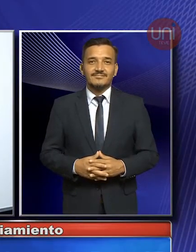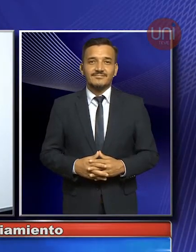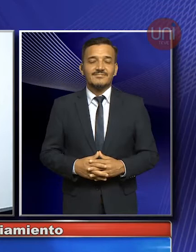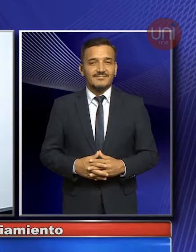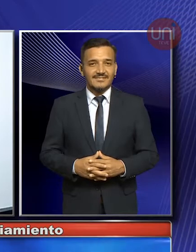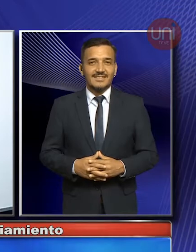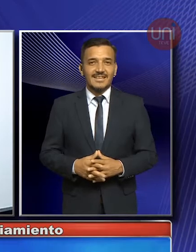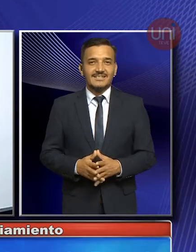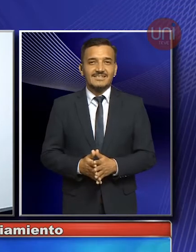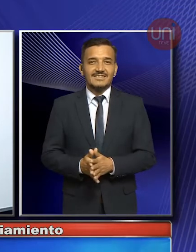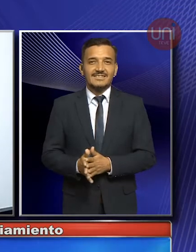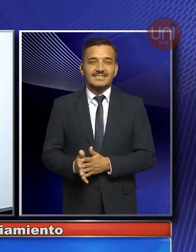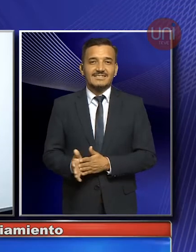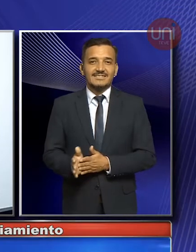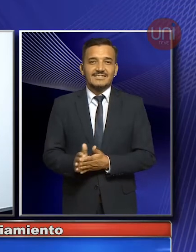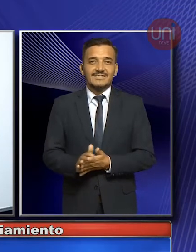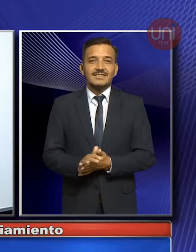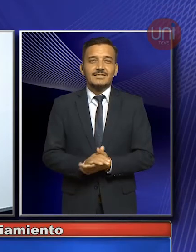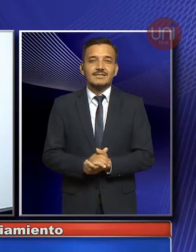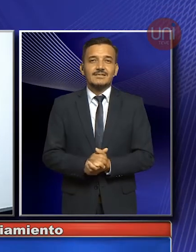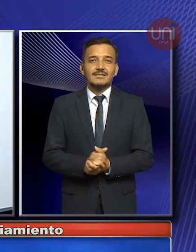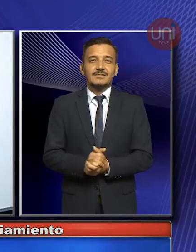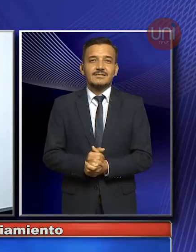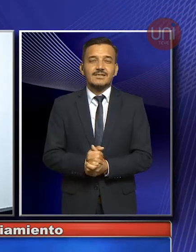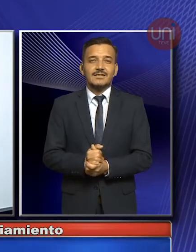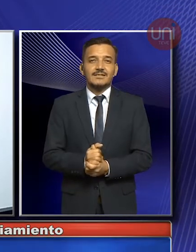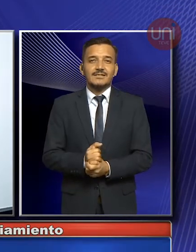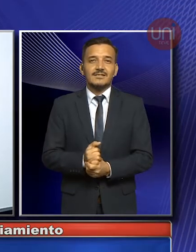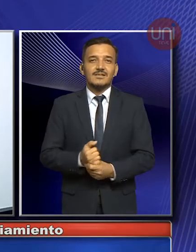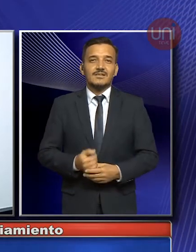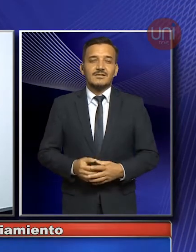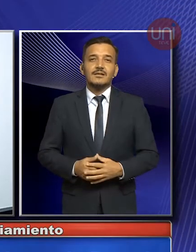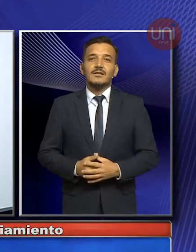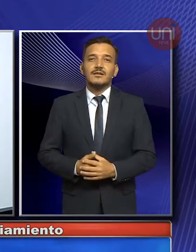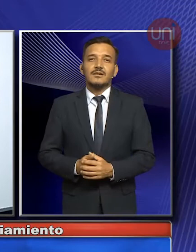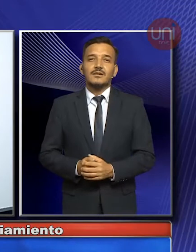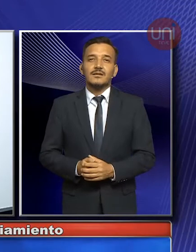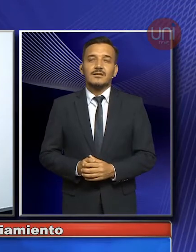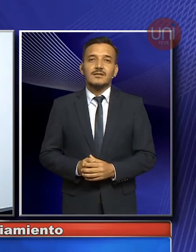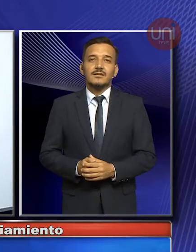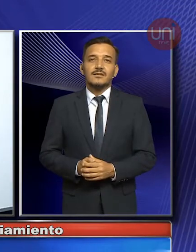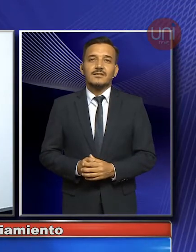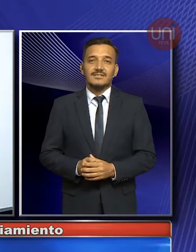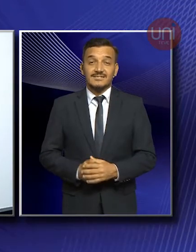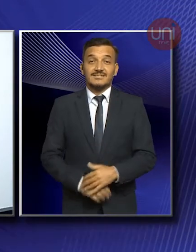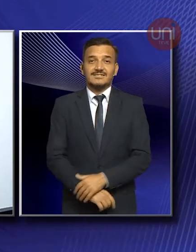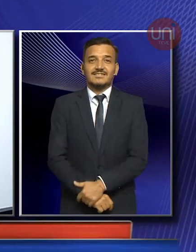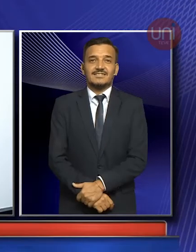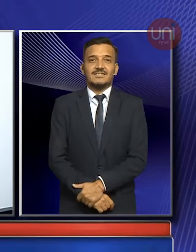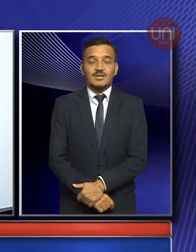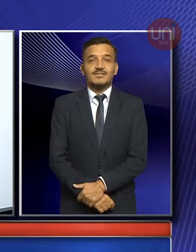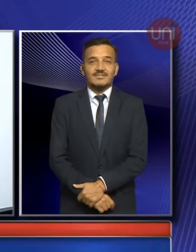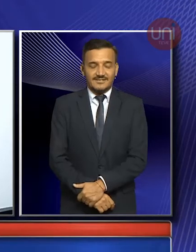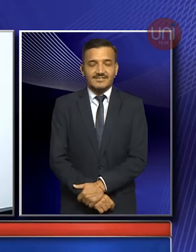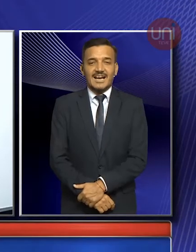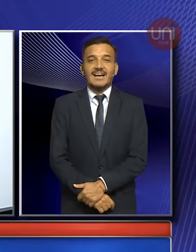Hola Héctor, ¿qué tal? Buenas noches para vos y para todos. Bueno, estamos ahora pasados de calor esperando la tormenta, no sí.